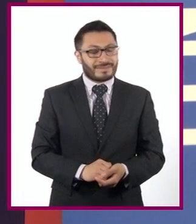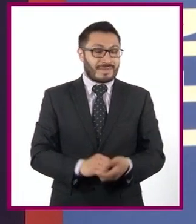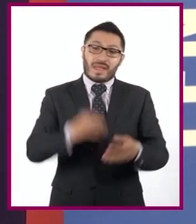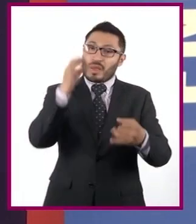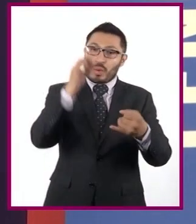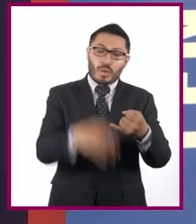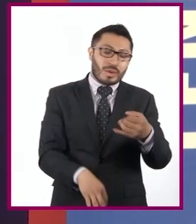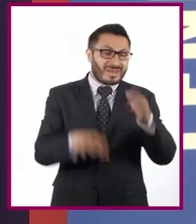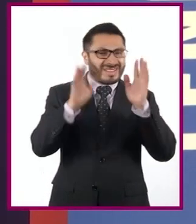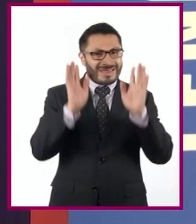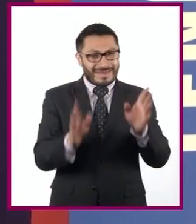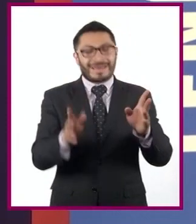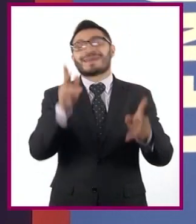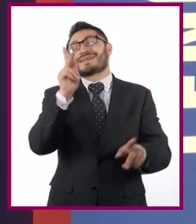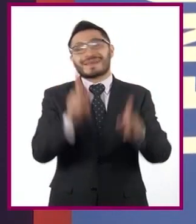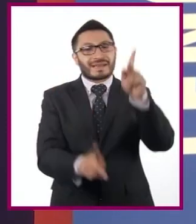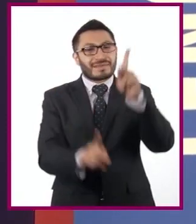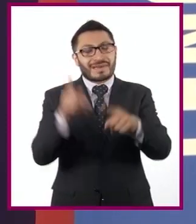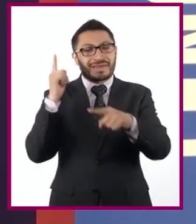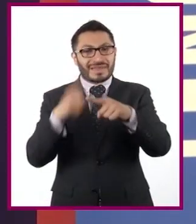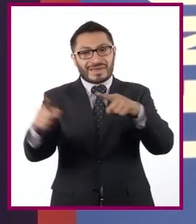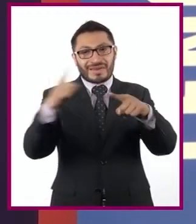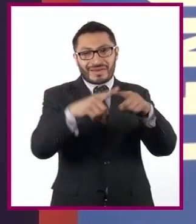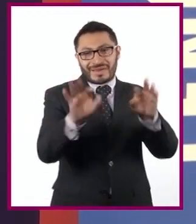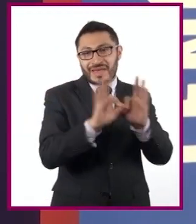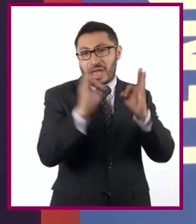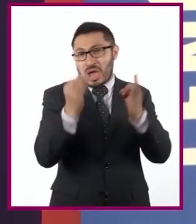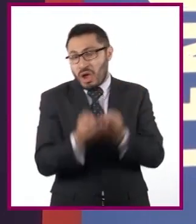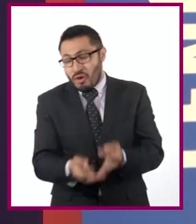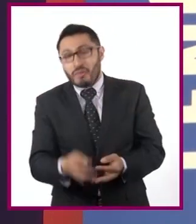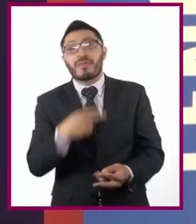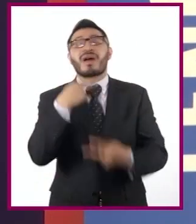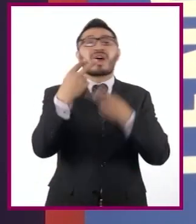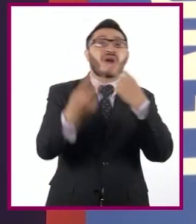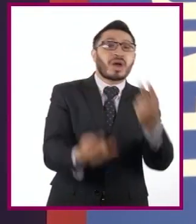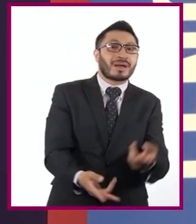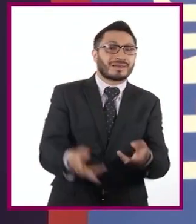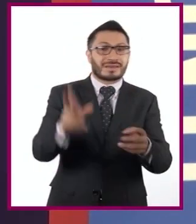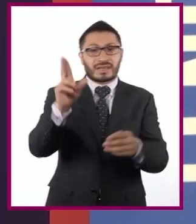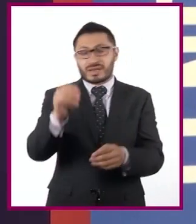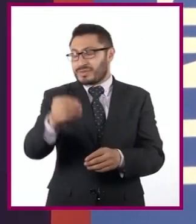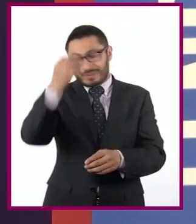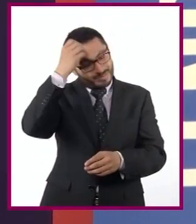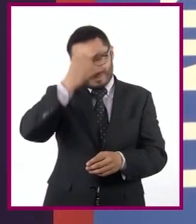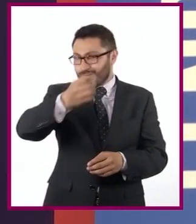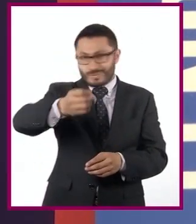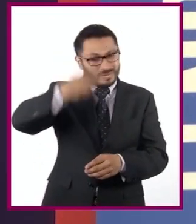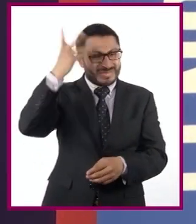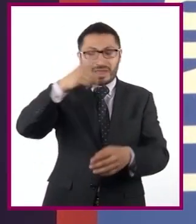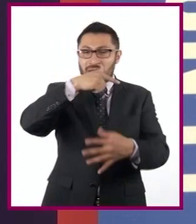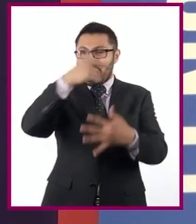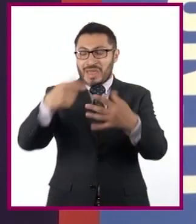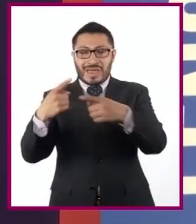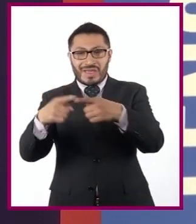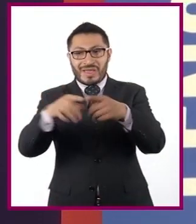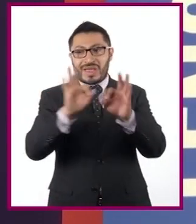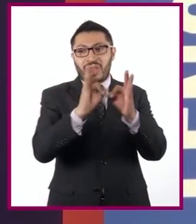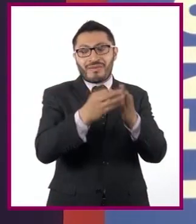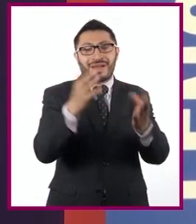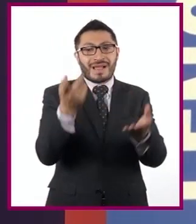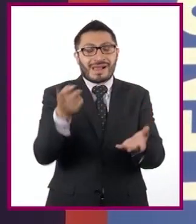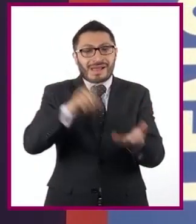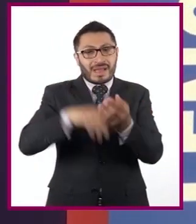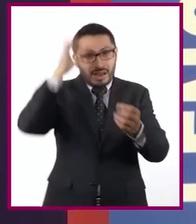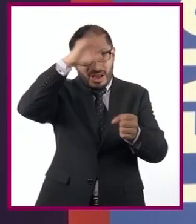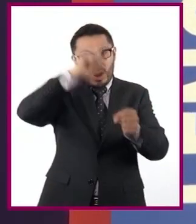Finalmente, aunque hablemos con distinta entonación y manera de pronunciar, no deben olvidar que esas maneras enriquecen nuestra